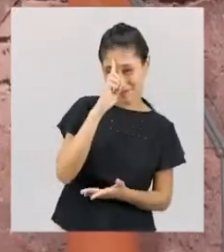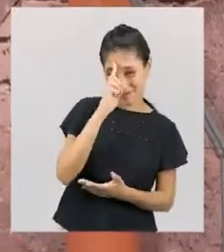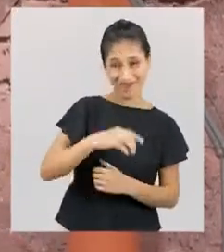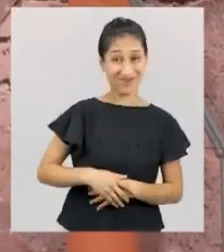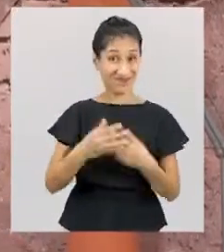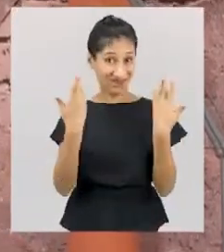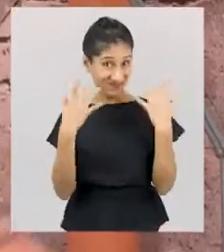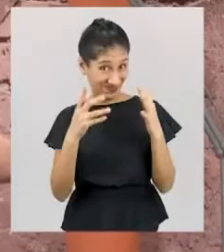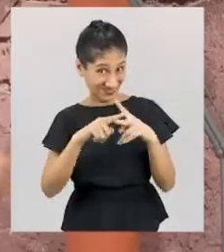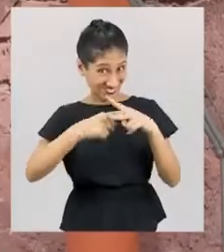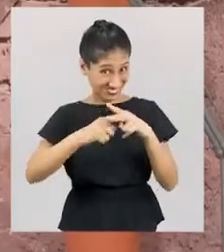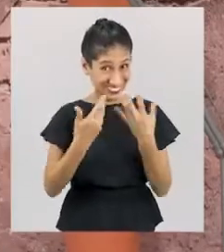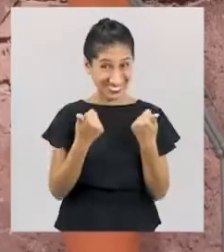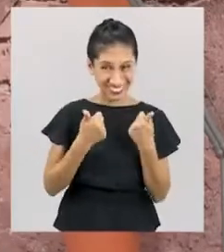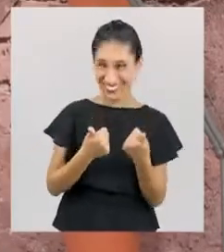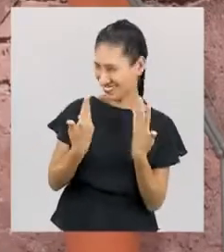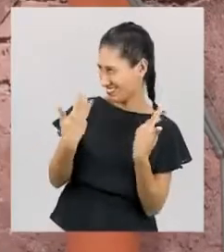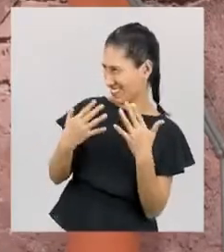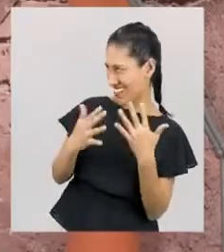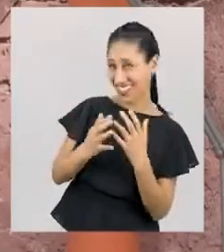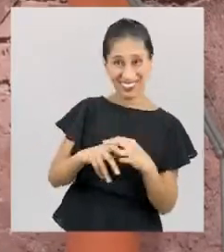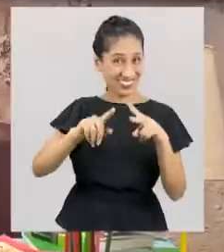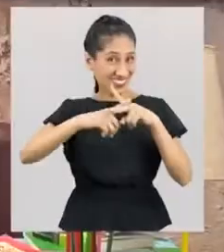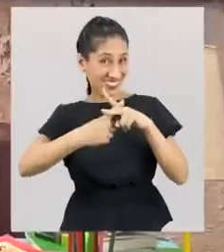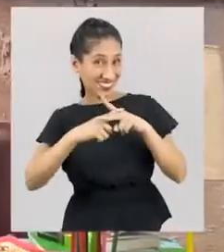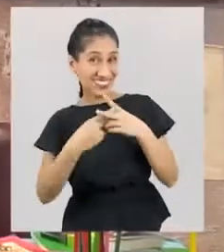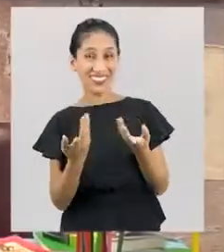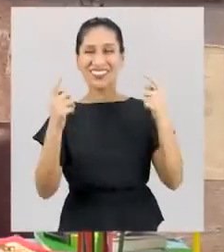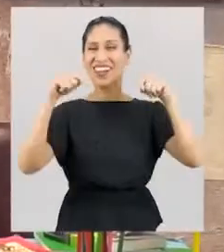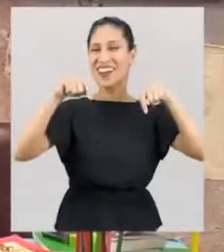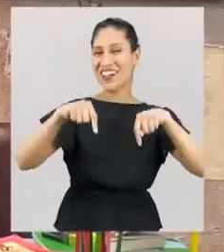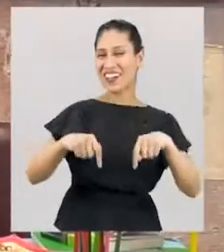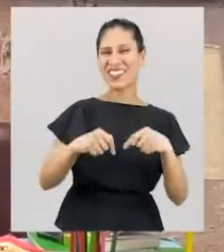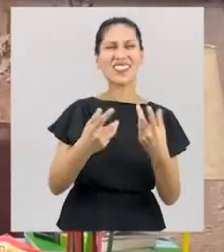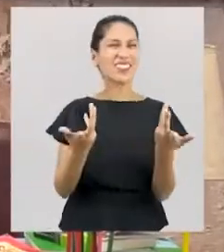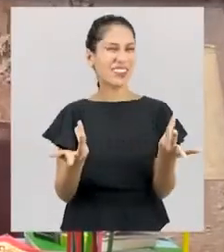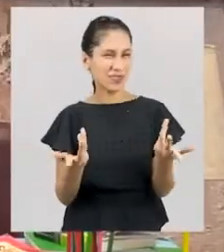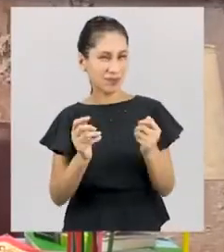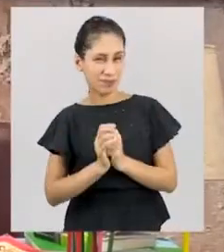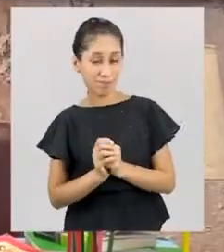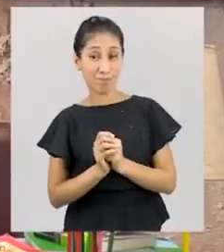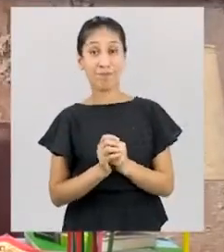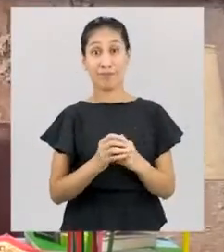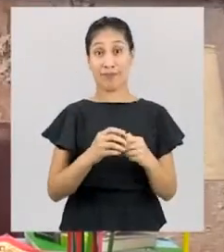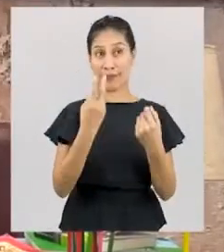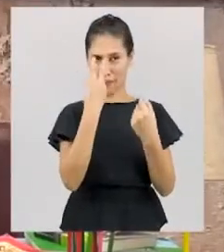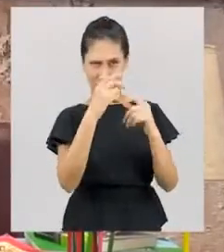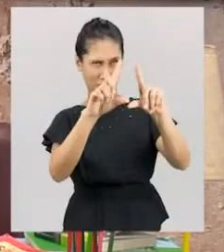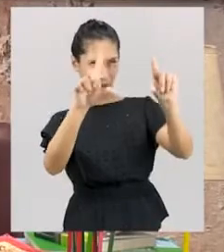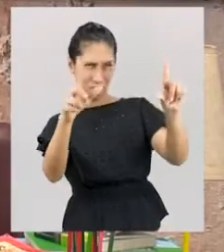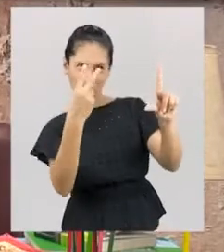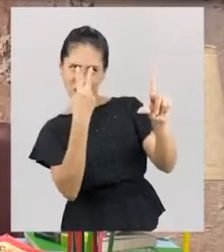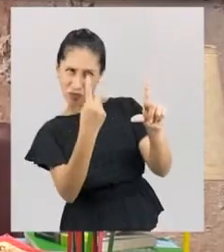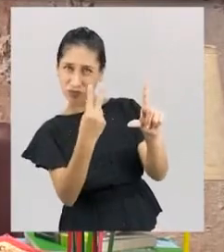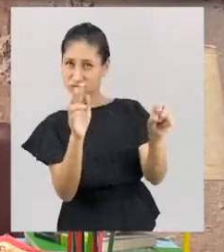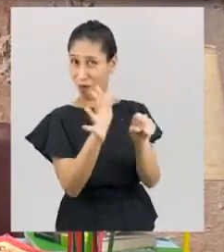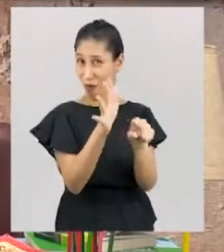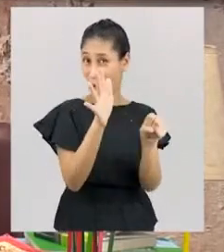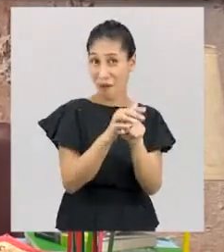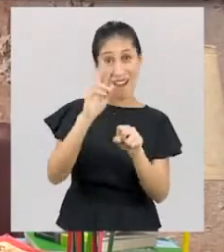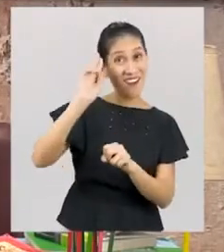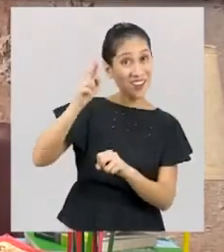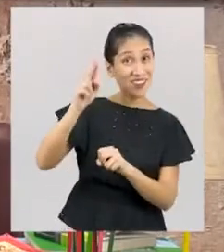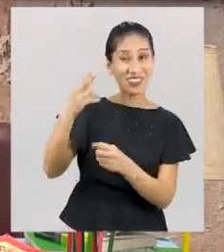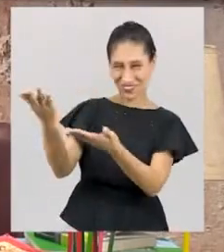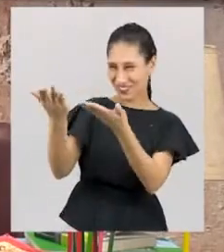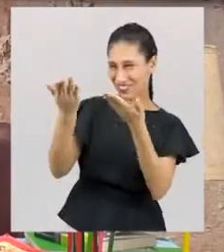Educación. Ya estamos listos para empezar. Sí, ya, empecemos, Amaru, porque hoy tenemos un programa completo con